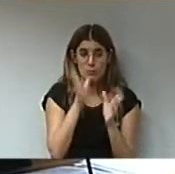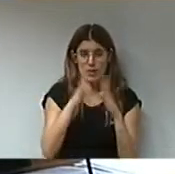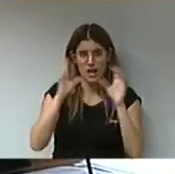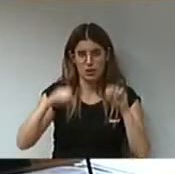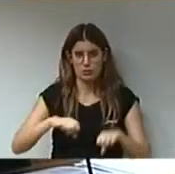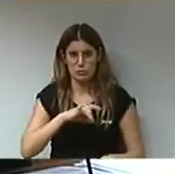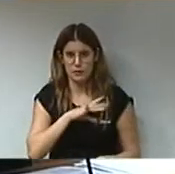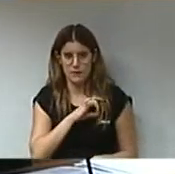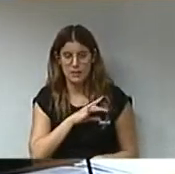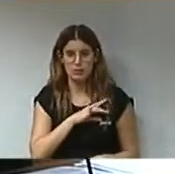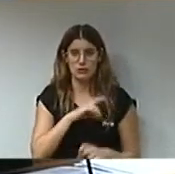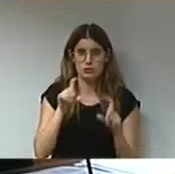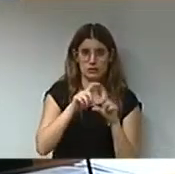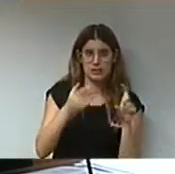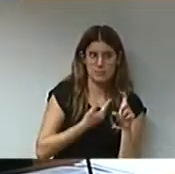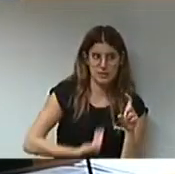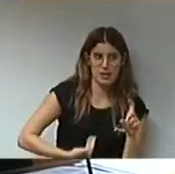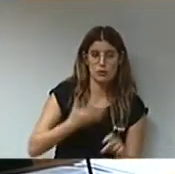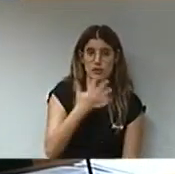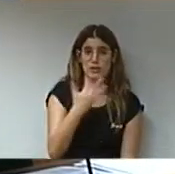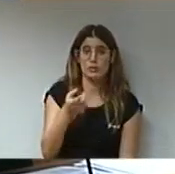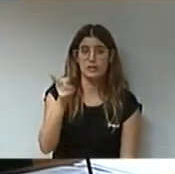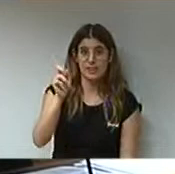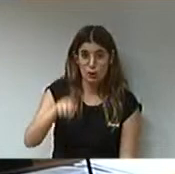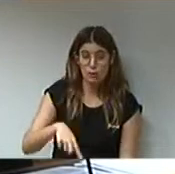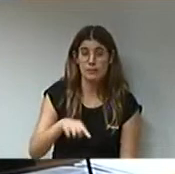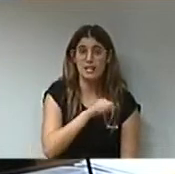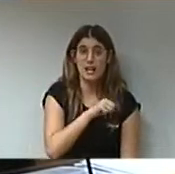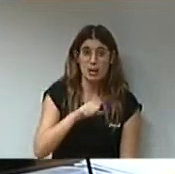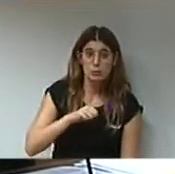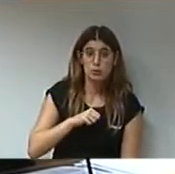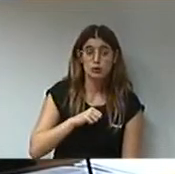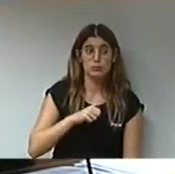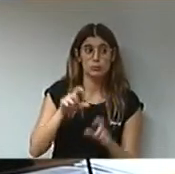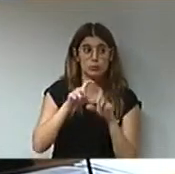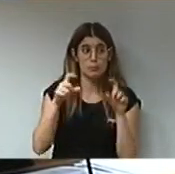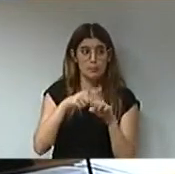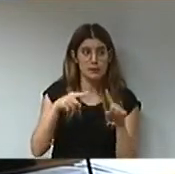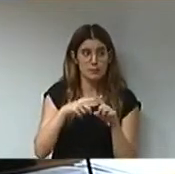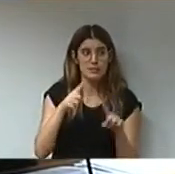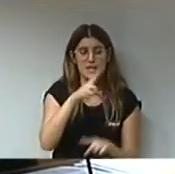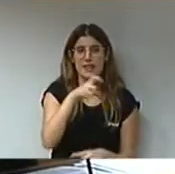sindicatos y empresarios, 55.000 autónomos, pymes, comercios a través del plan paréntesis,